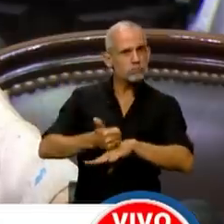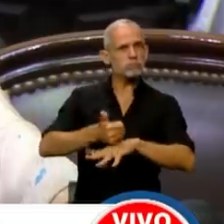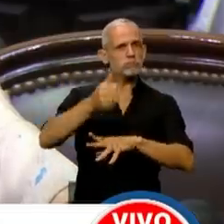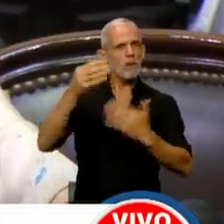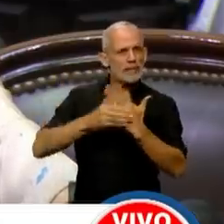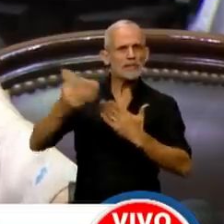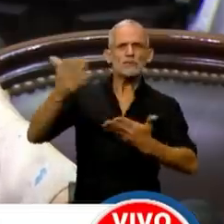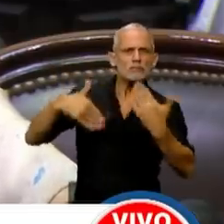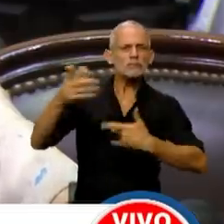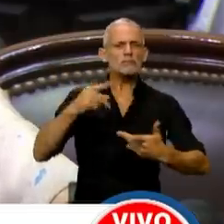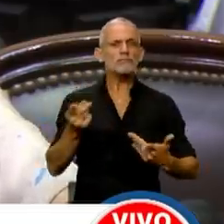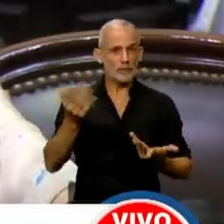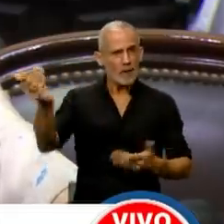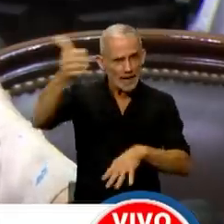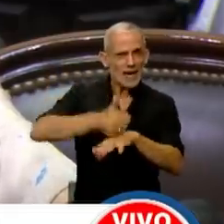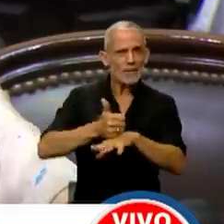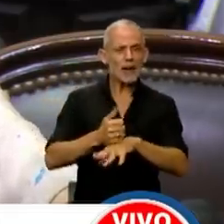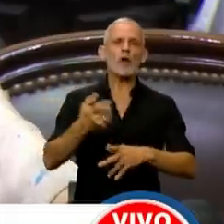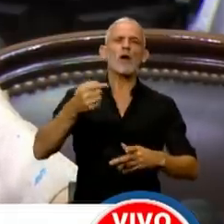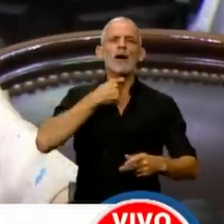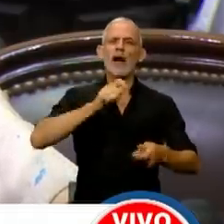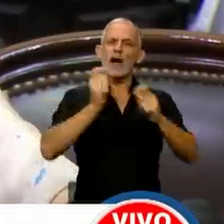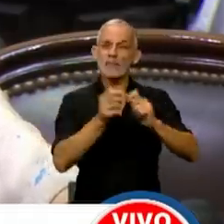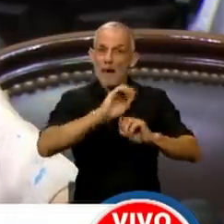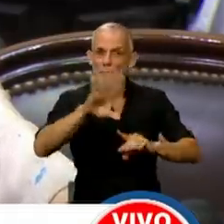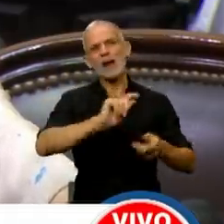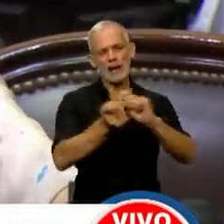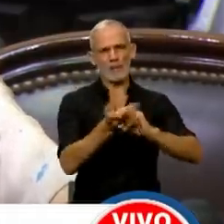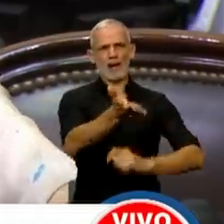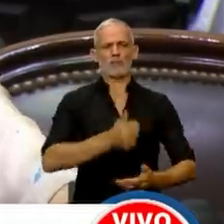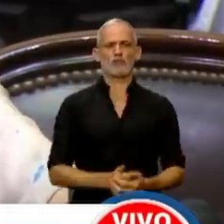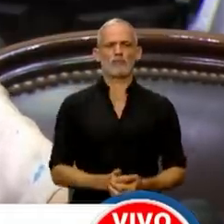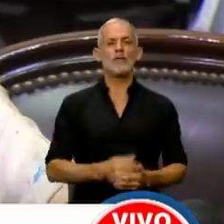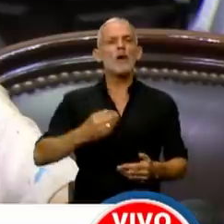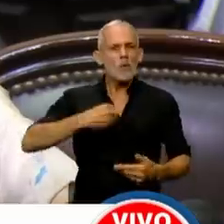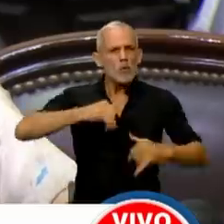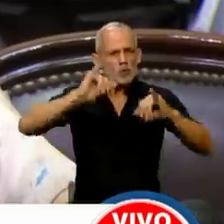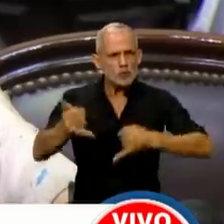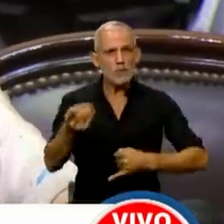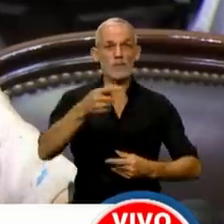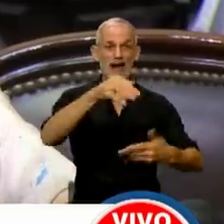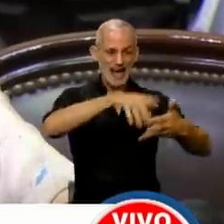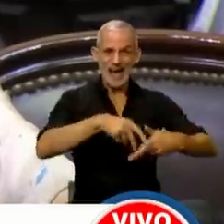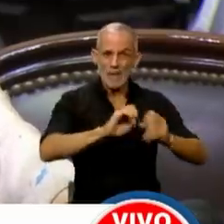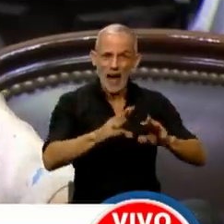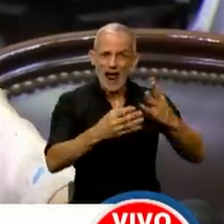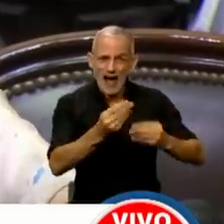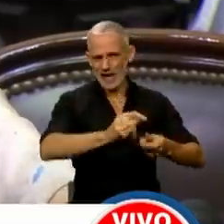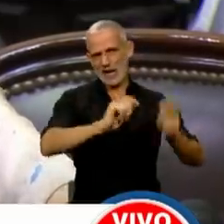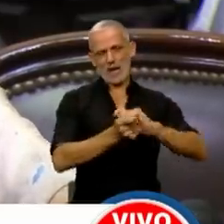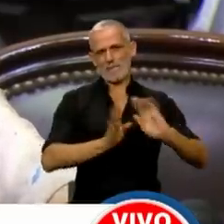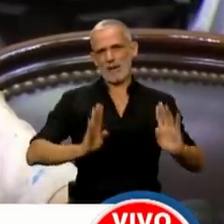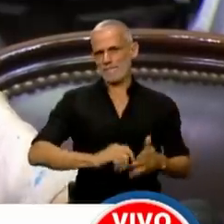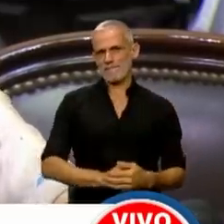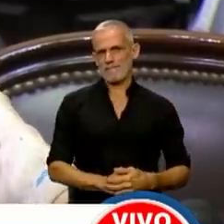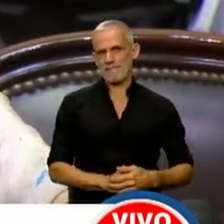funcionarios con la voluntad de cambiar lo que está mal. Con la voluntad de que no